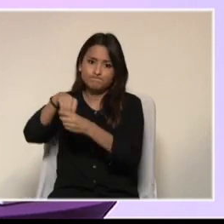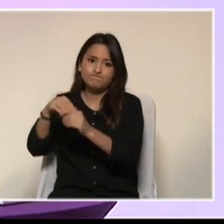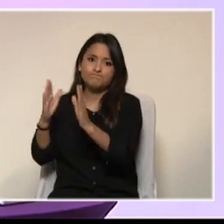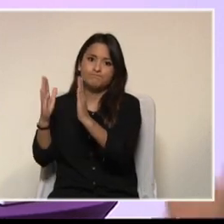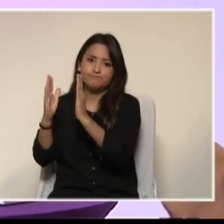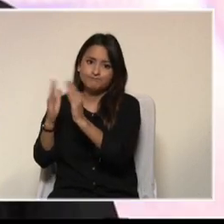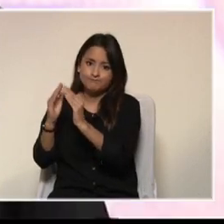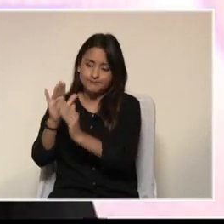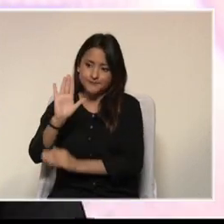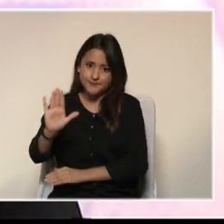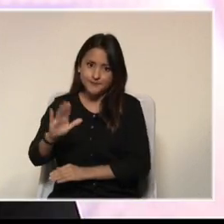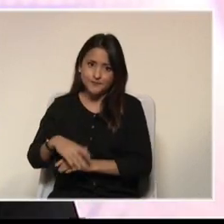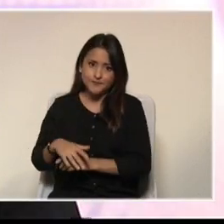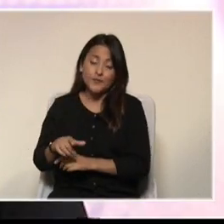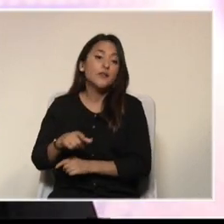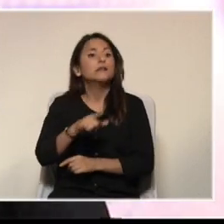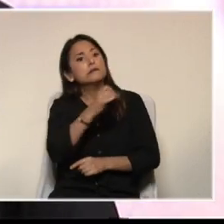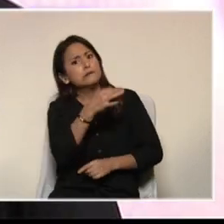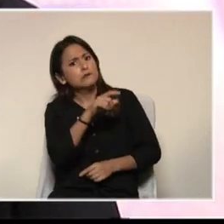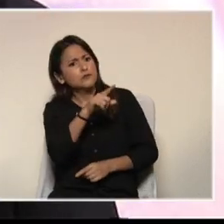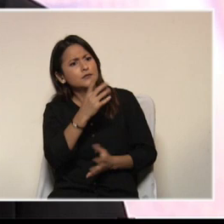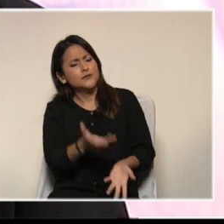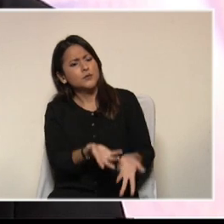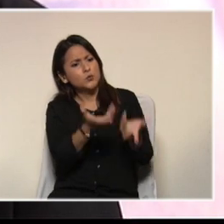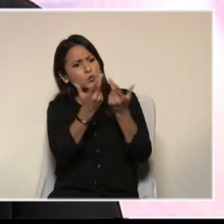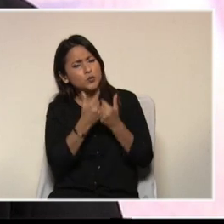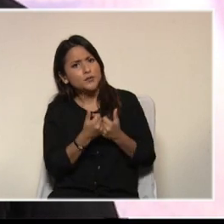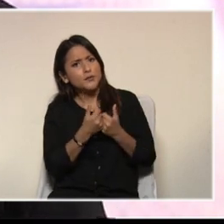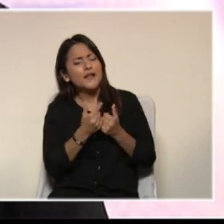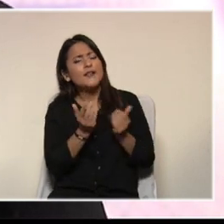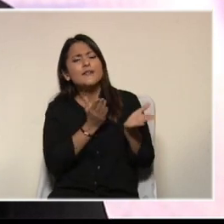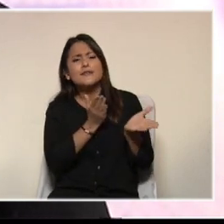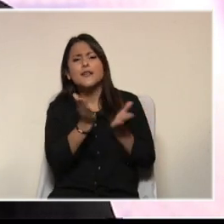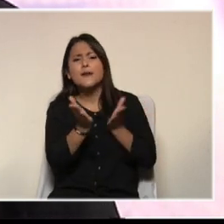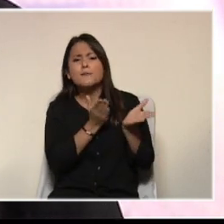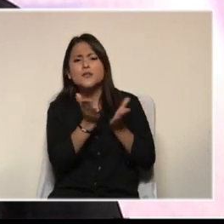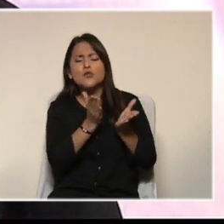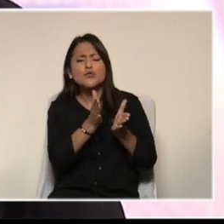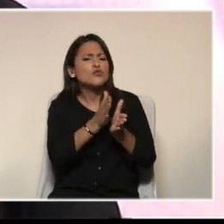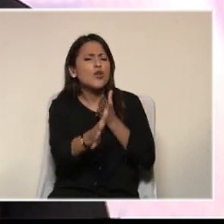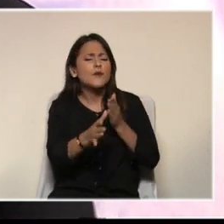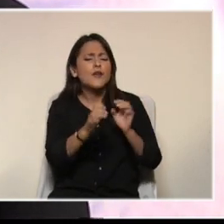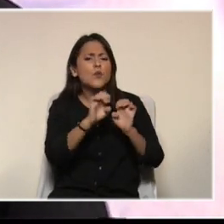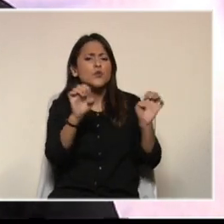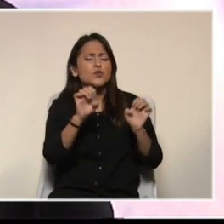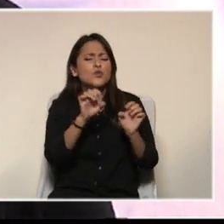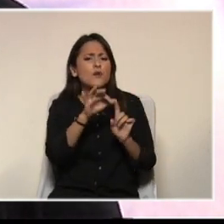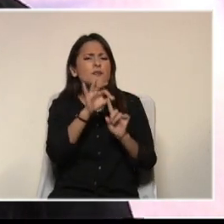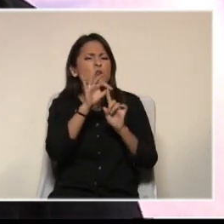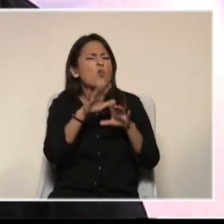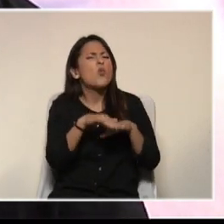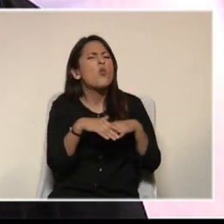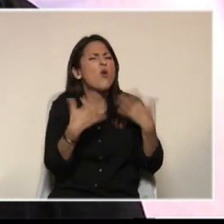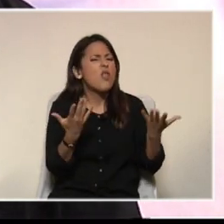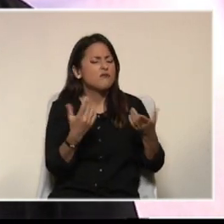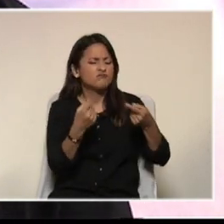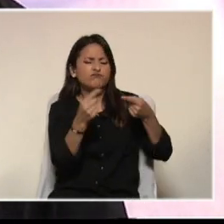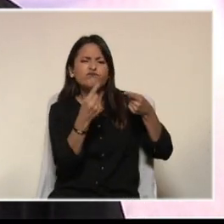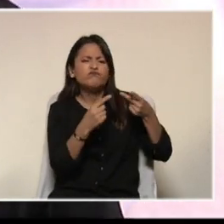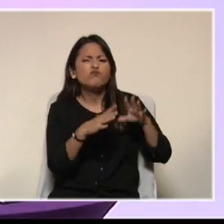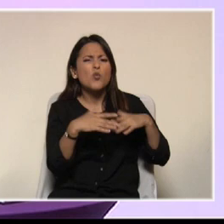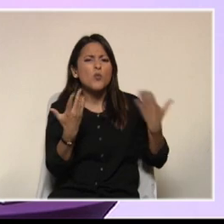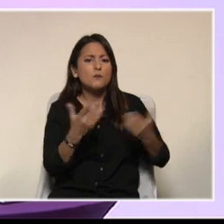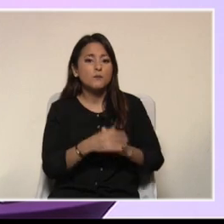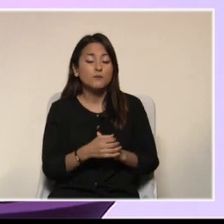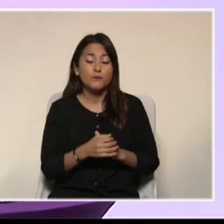hogares. Excelente, profesora. Acaba de mencionar acerca de los servicios de la modalidad de educación especial. ¿Puede detallarnos cuáles son? Bueno, podremos